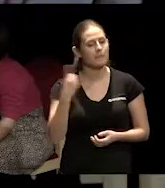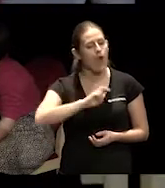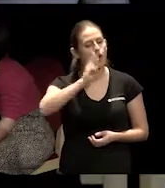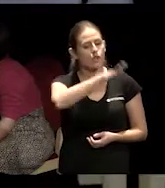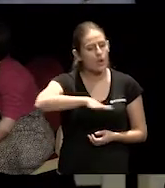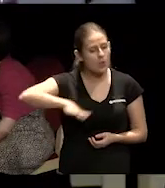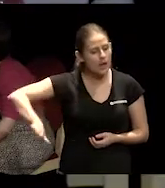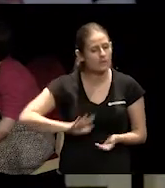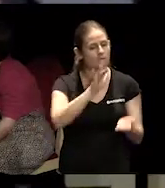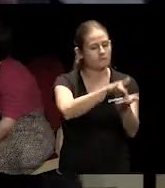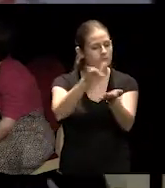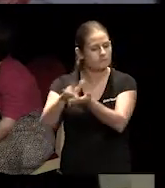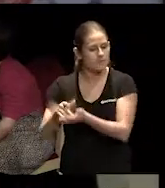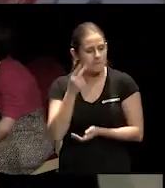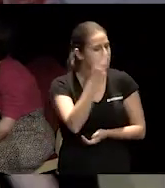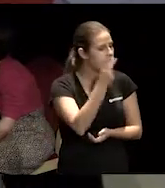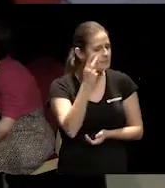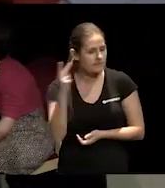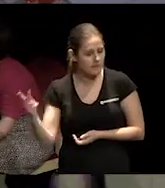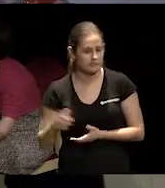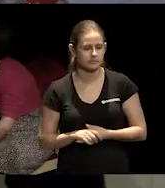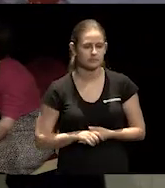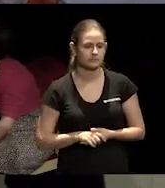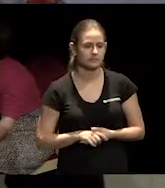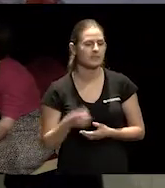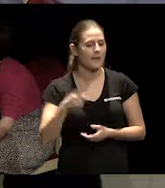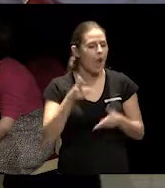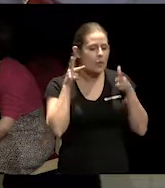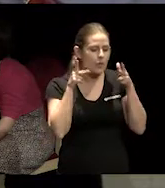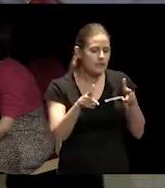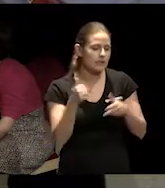otro squat, el Hotel City Plaza, es un hotel, como podéis ver,